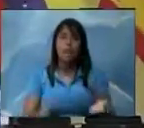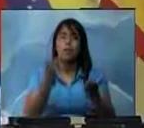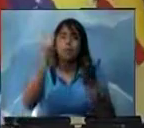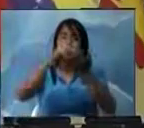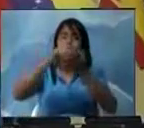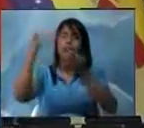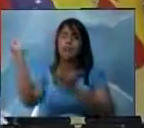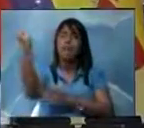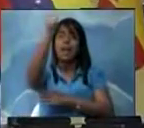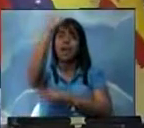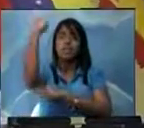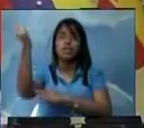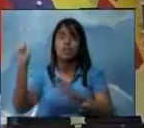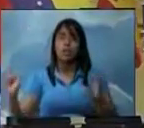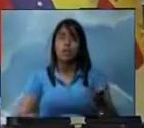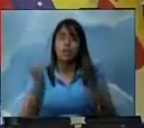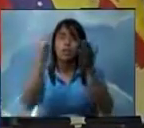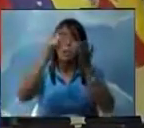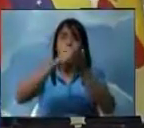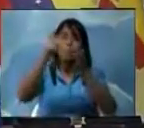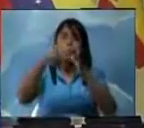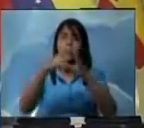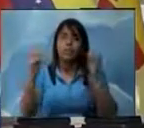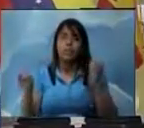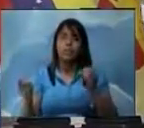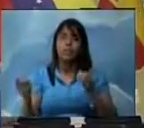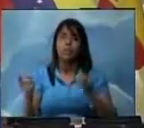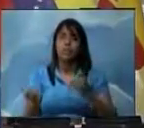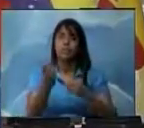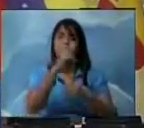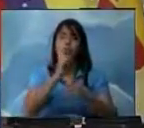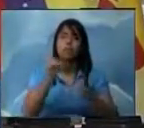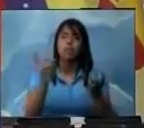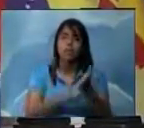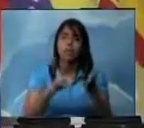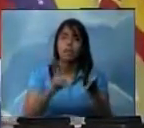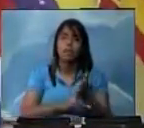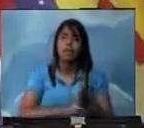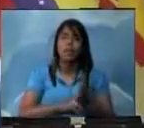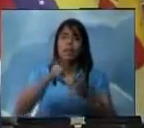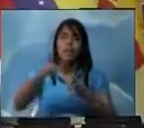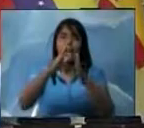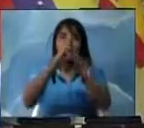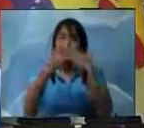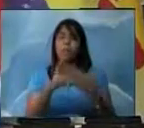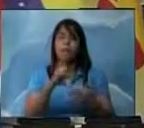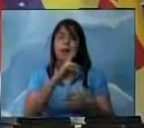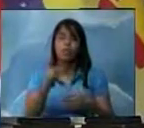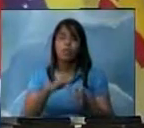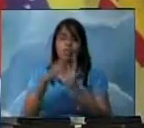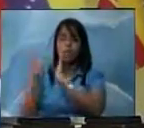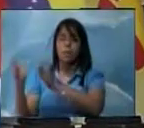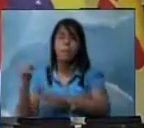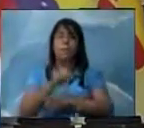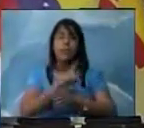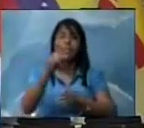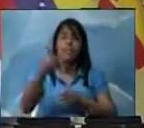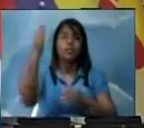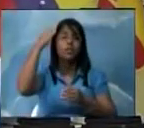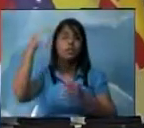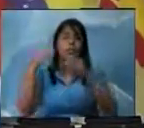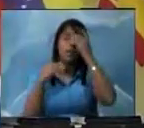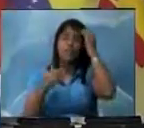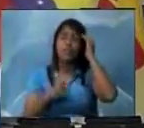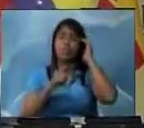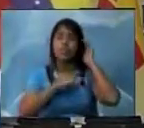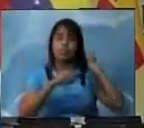la antorcha, levanta la voz en favor de la verdad. Que esta palabra no sea parte de tu mente,